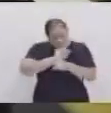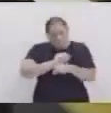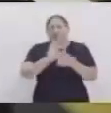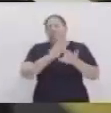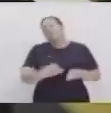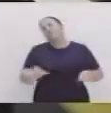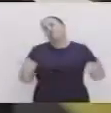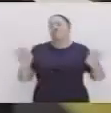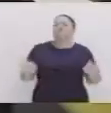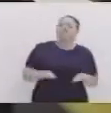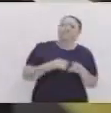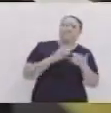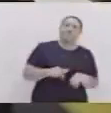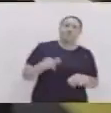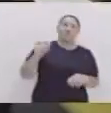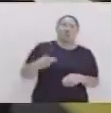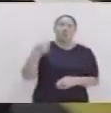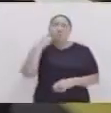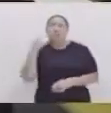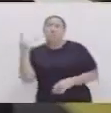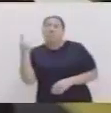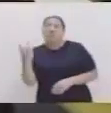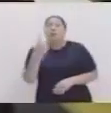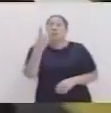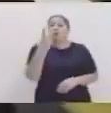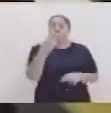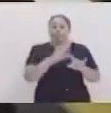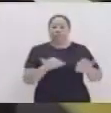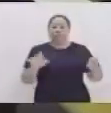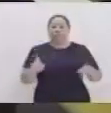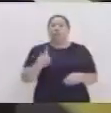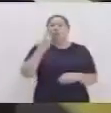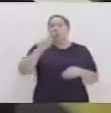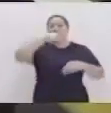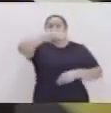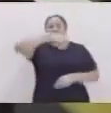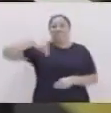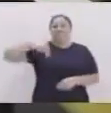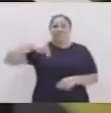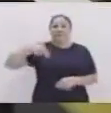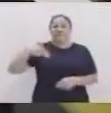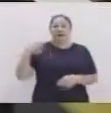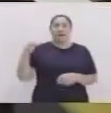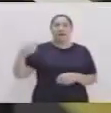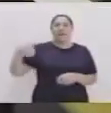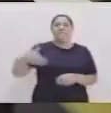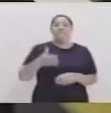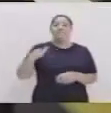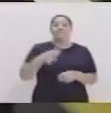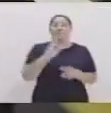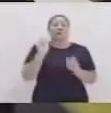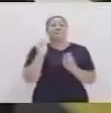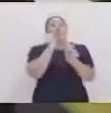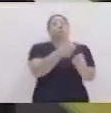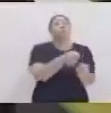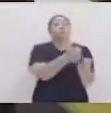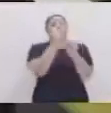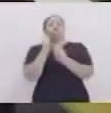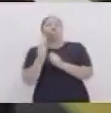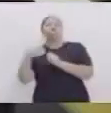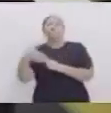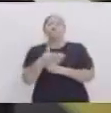de Ricardo Castillo para piano. Una de ellas se llama La canción del pescador y la otra Patitos de